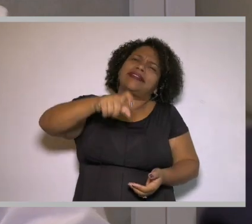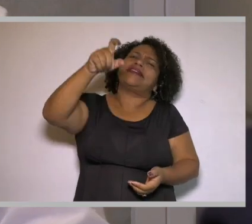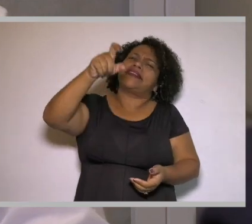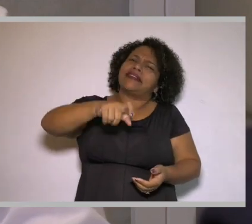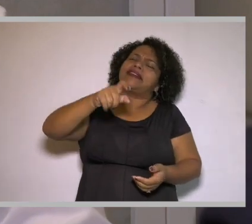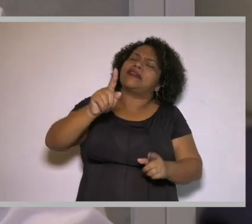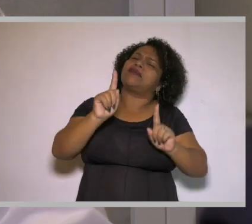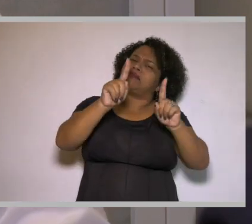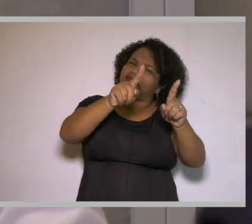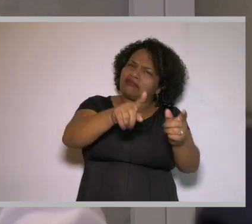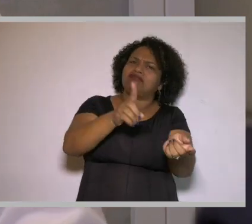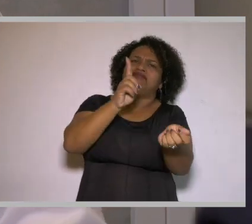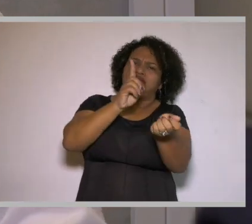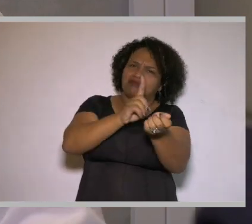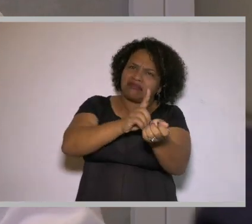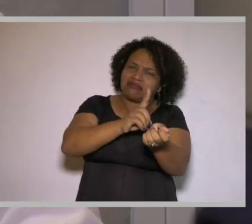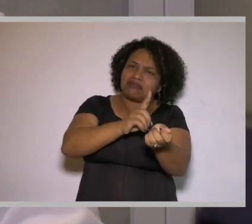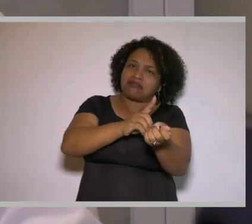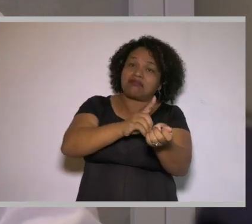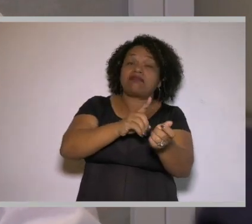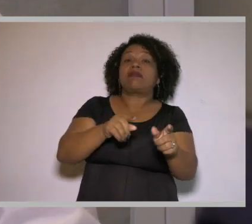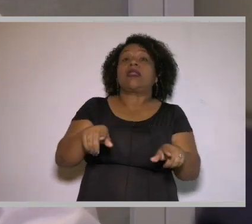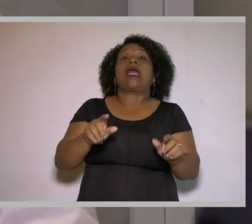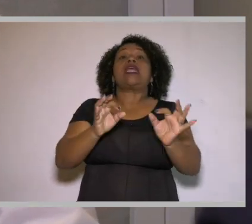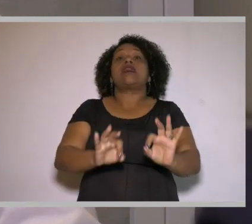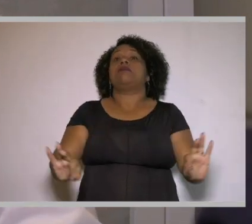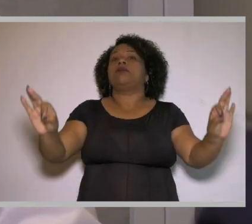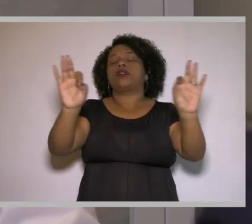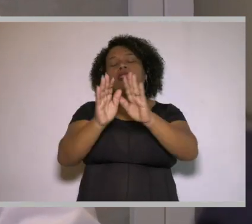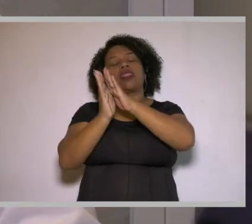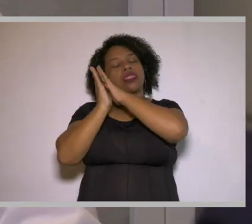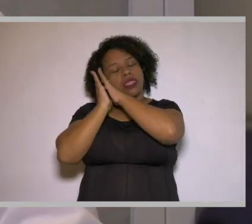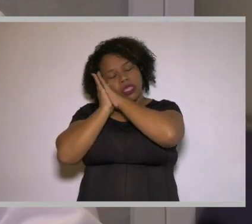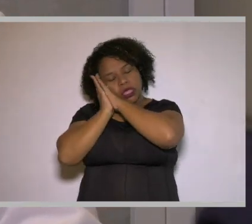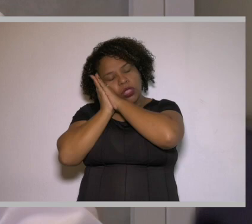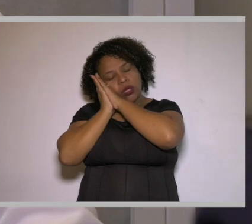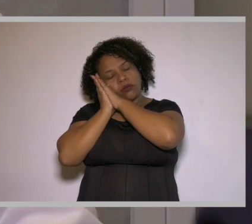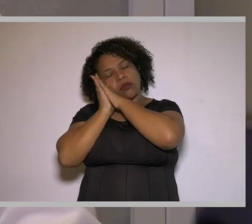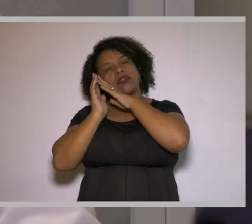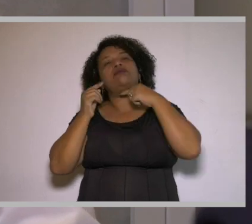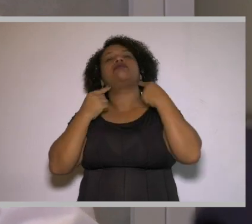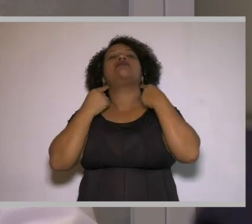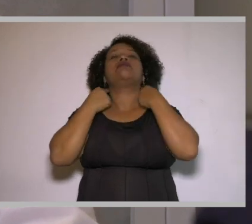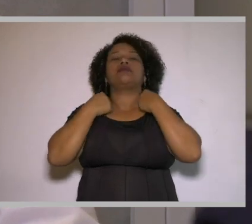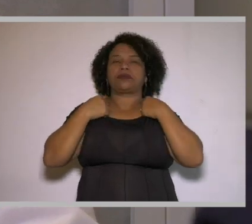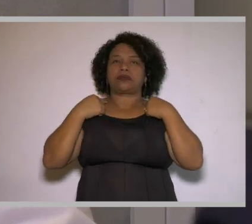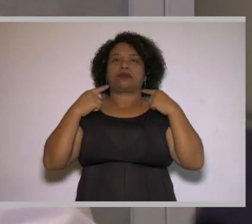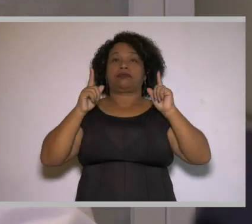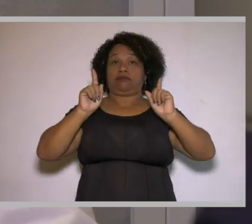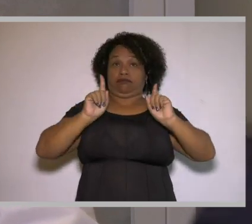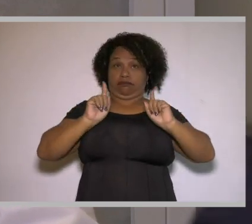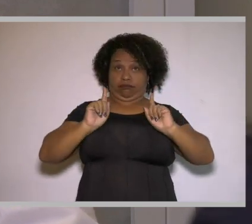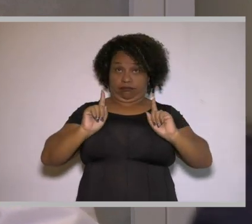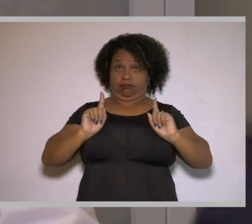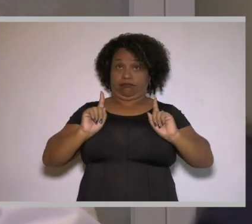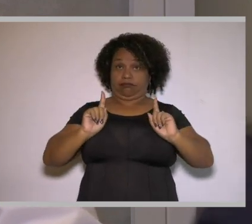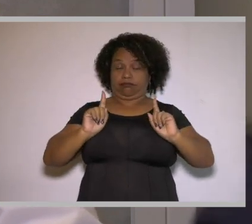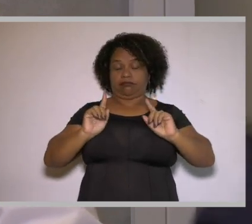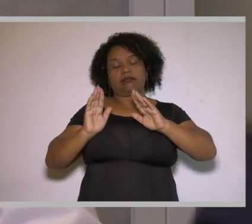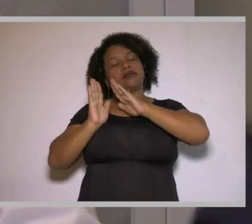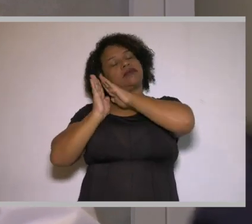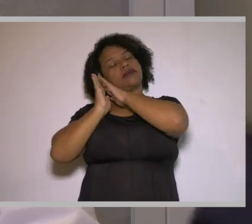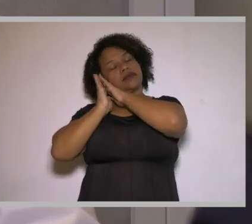por el especialista y en la casa presenta apnea del sueño, es decir, que el paciente se tiene que despertar buscando aire y demás, entonces recomendamos